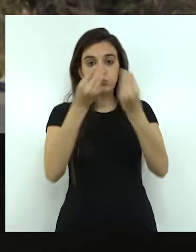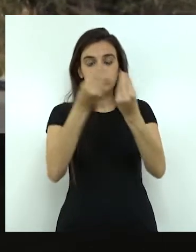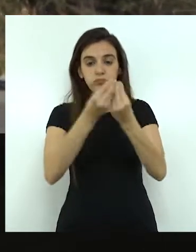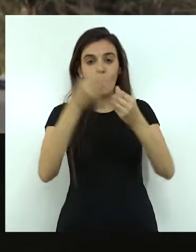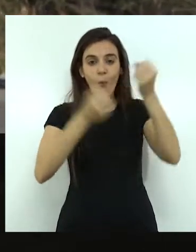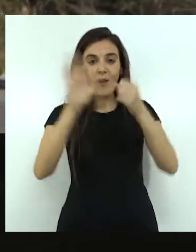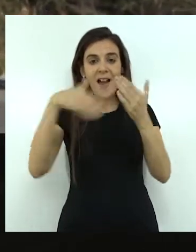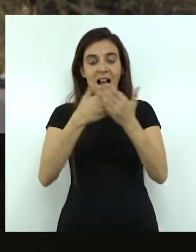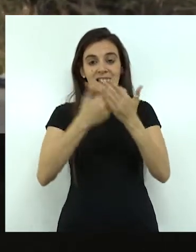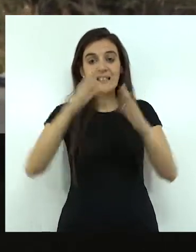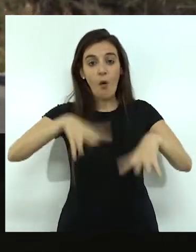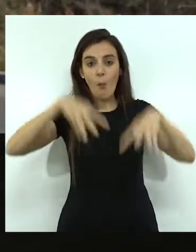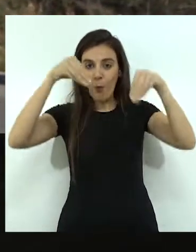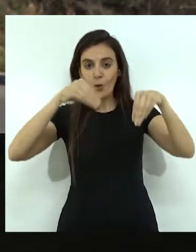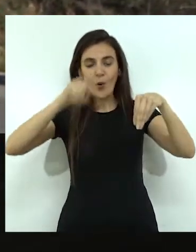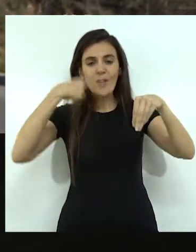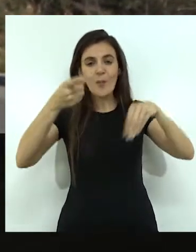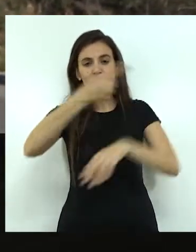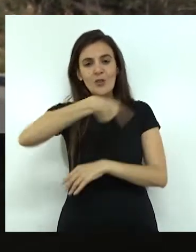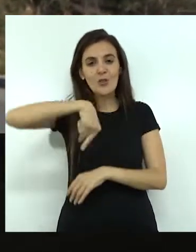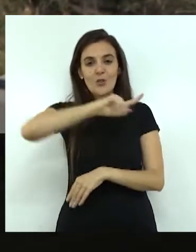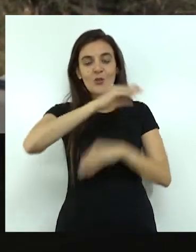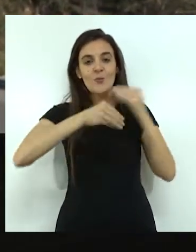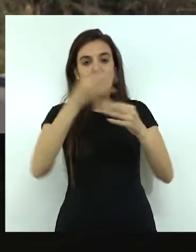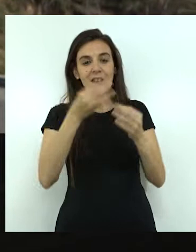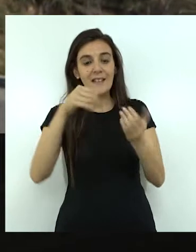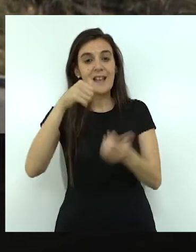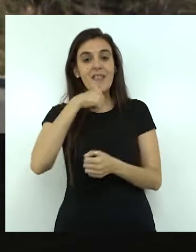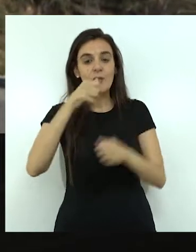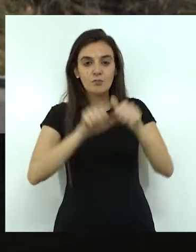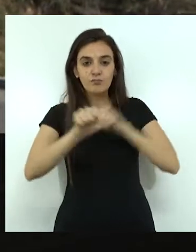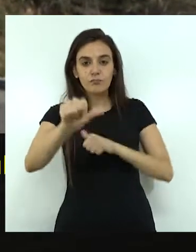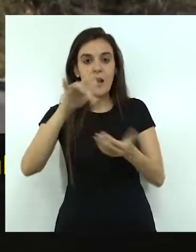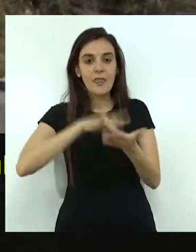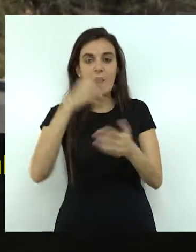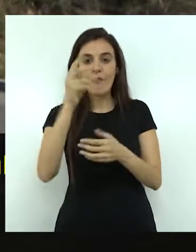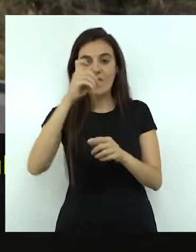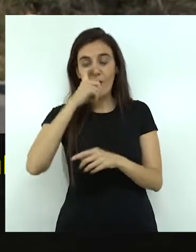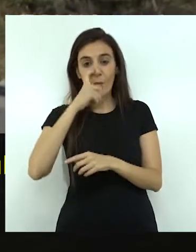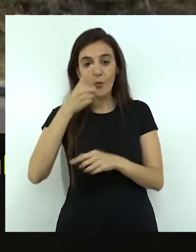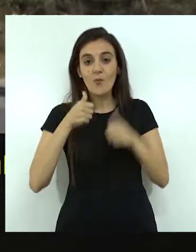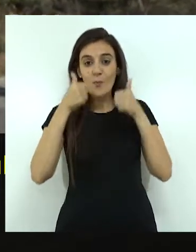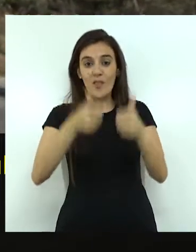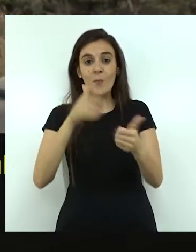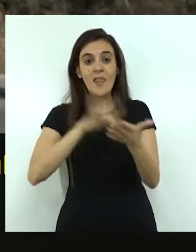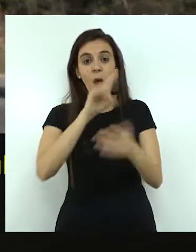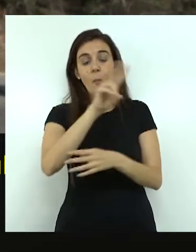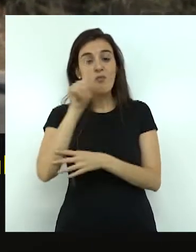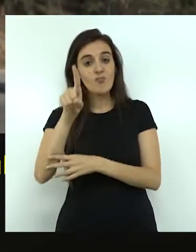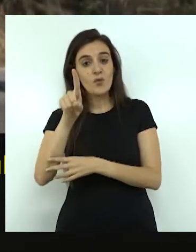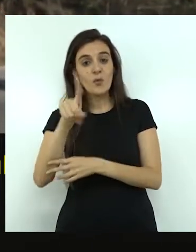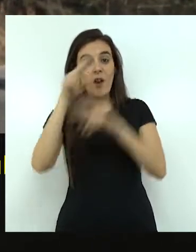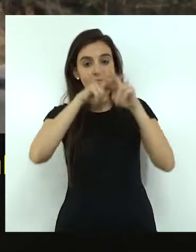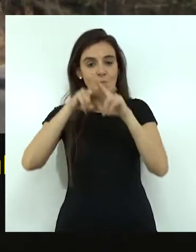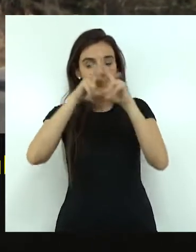vehículo hasta burgos y después nosotros saldremos de aquí de ceuta el día 20 de junio tenemos el 21 que es la